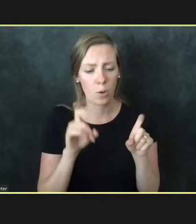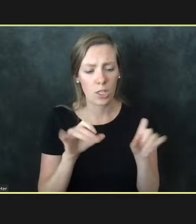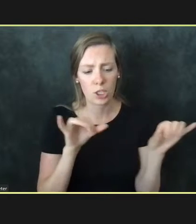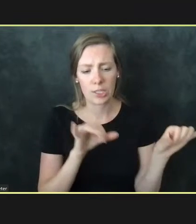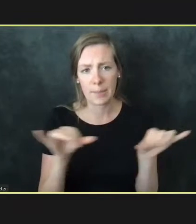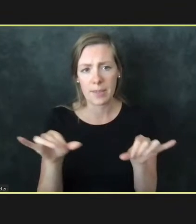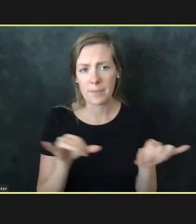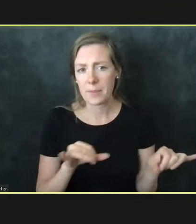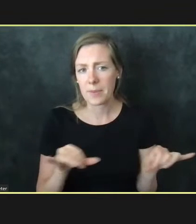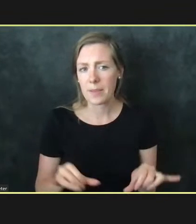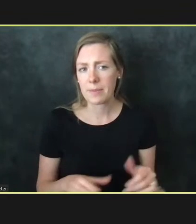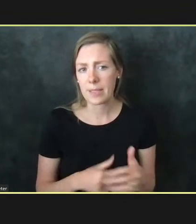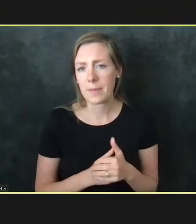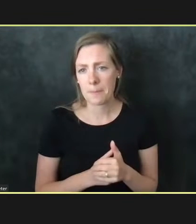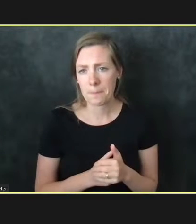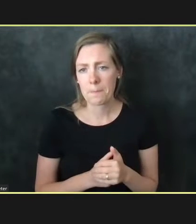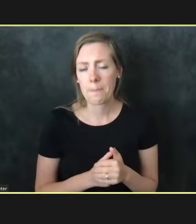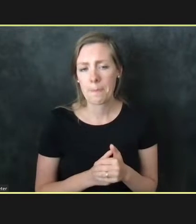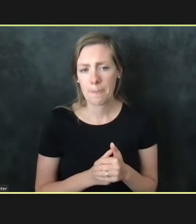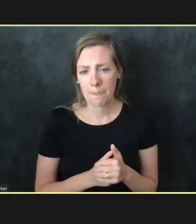a preguntas